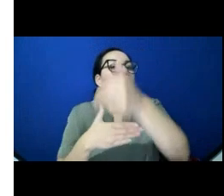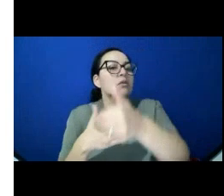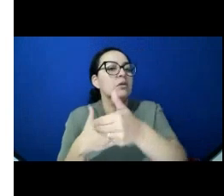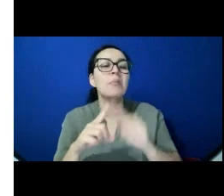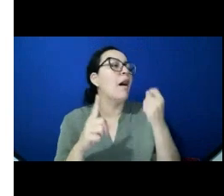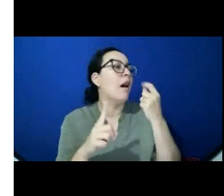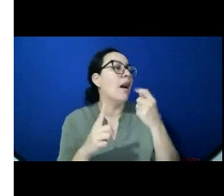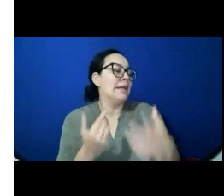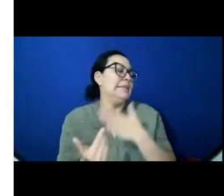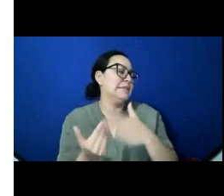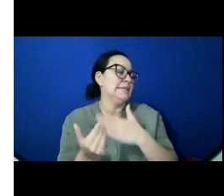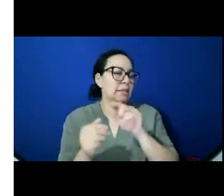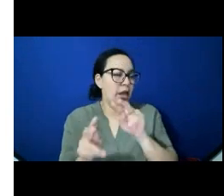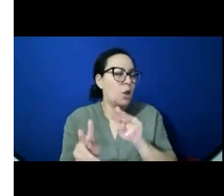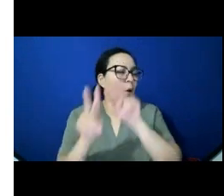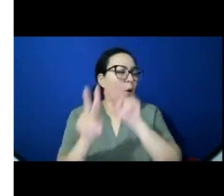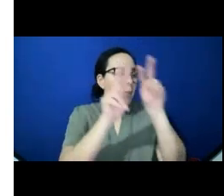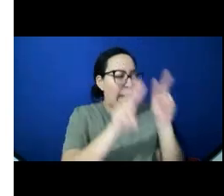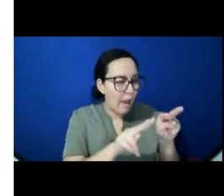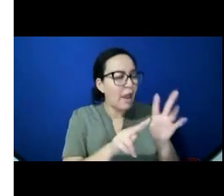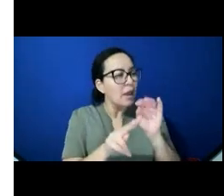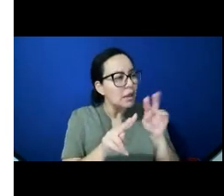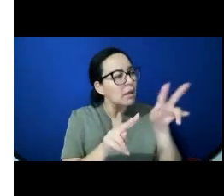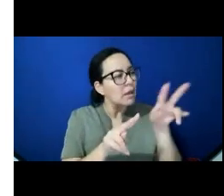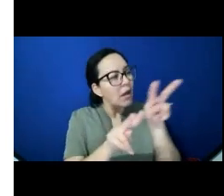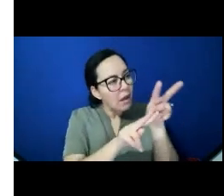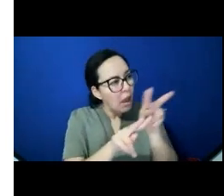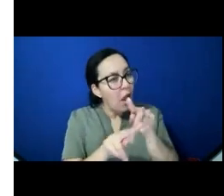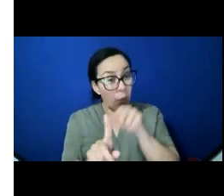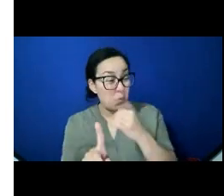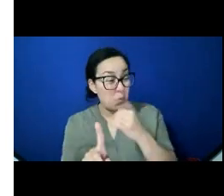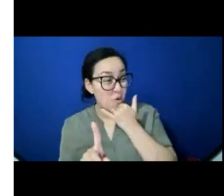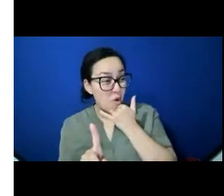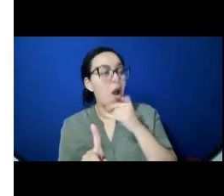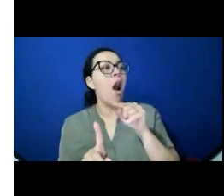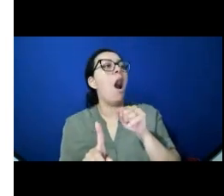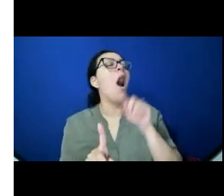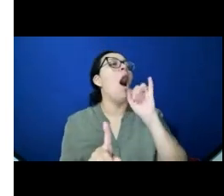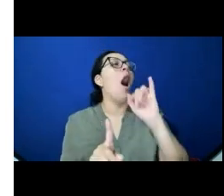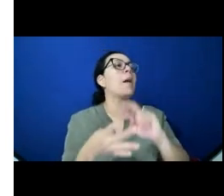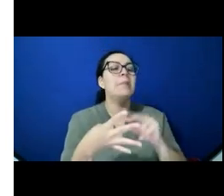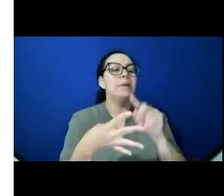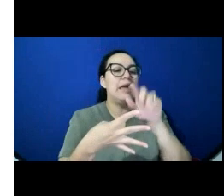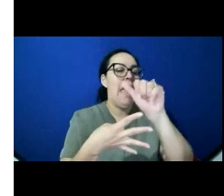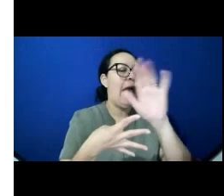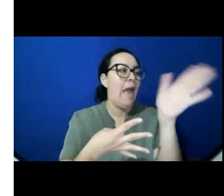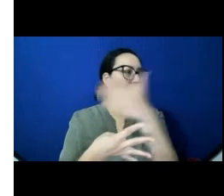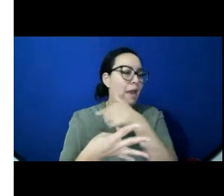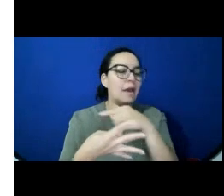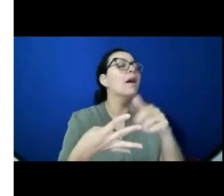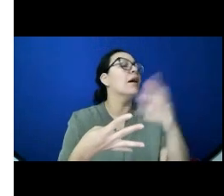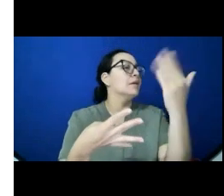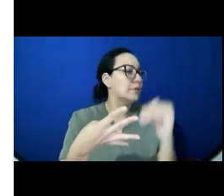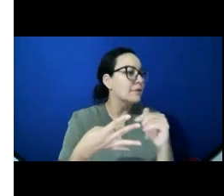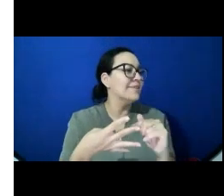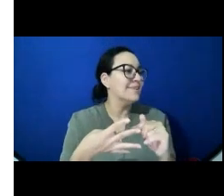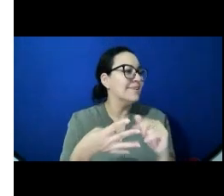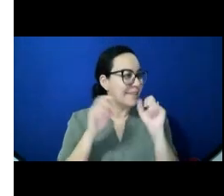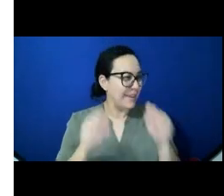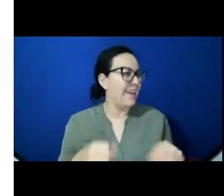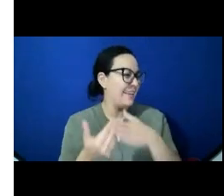pero es bastante fácil regresar atrás y ver, decir, bueno, si esa estuvo mal, puede ser esta